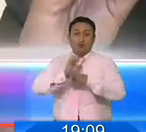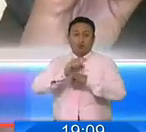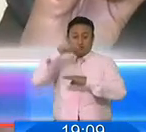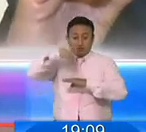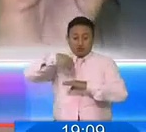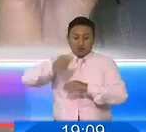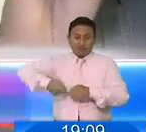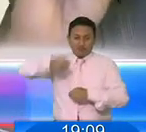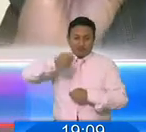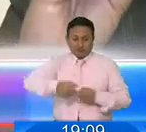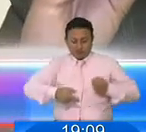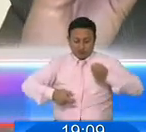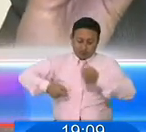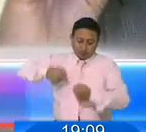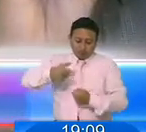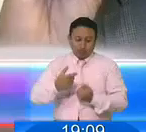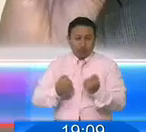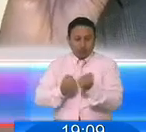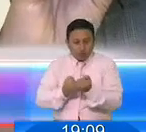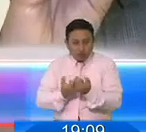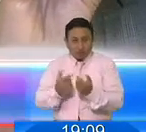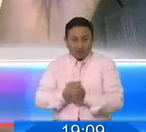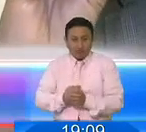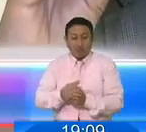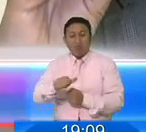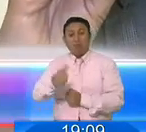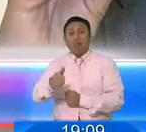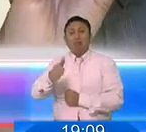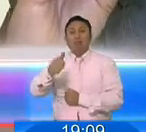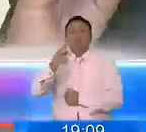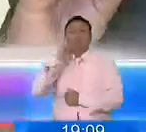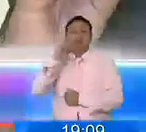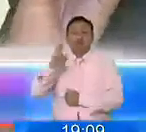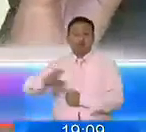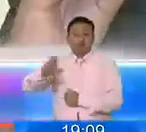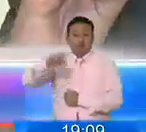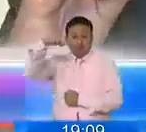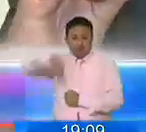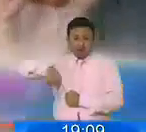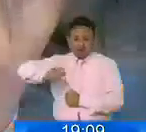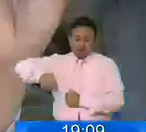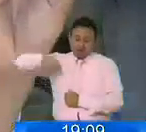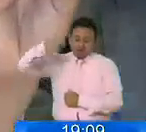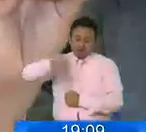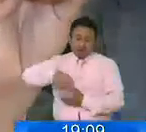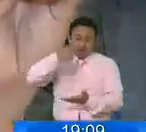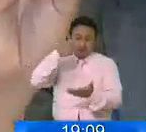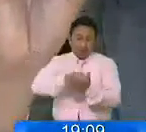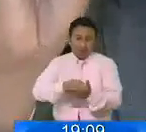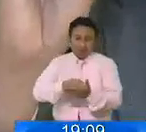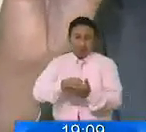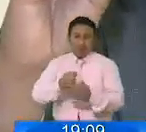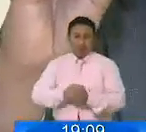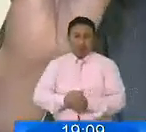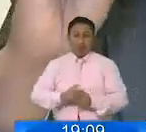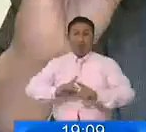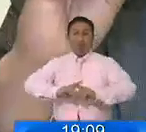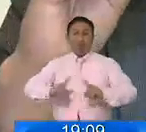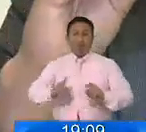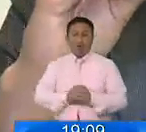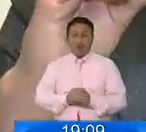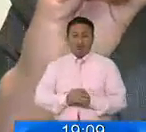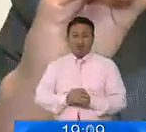país haciendo que los extranjeros inviertan en nuestro país pero nadie quiere